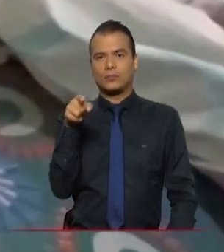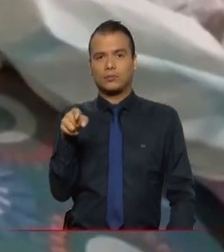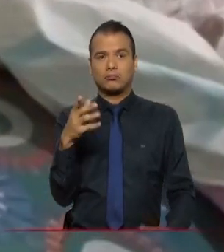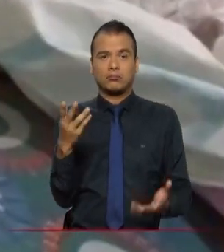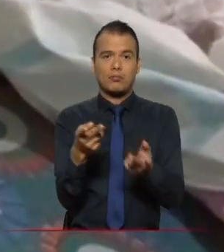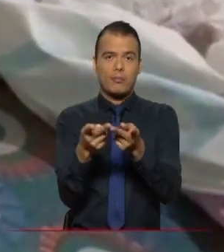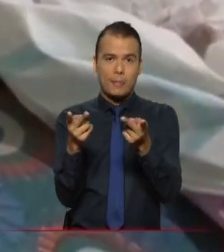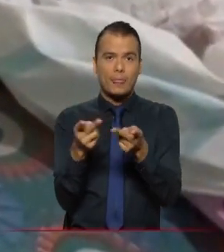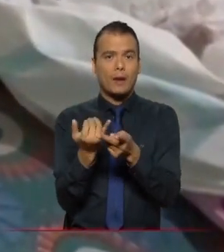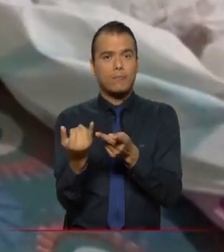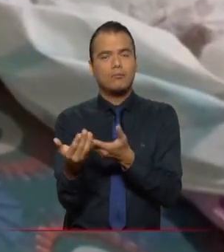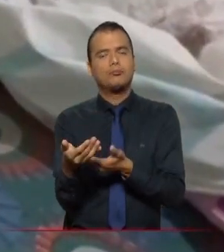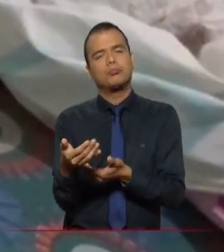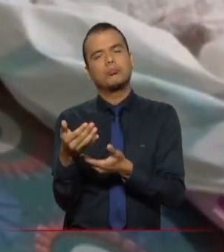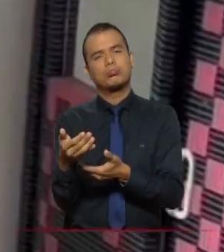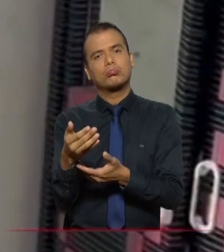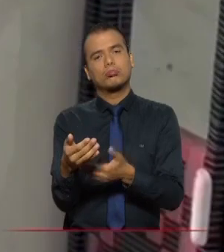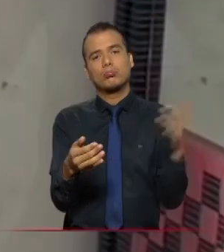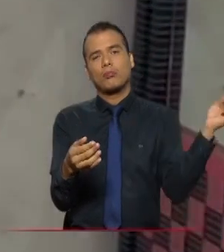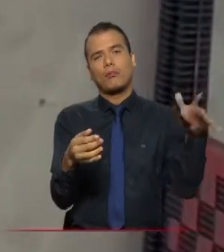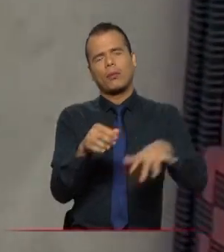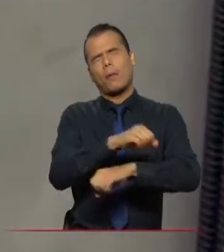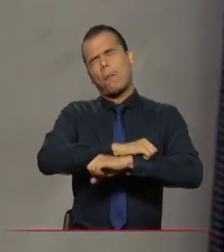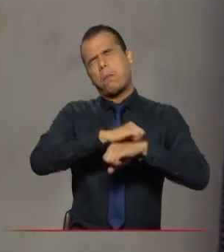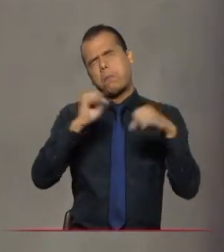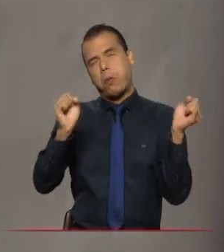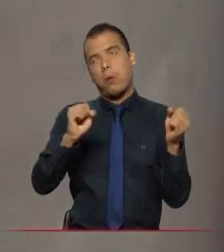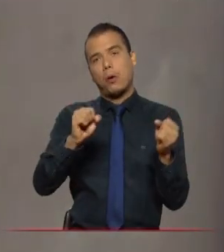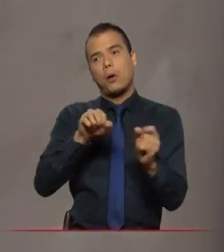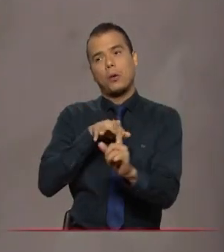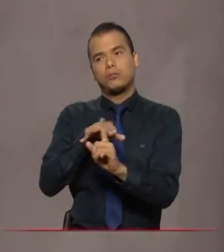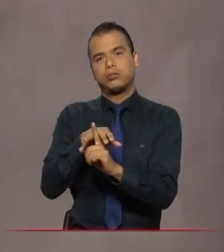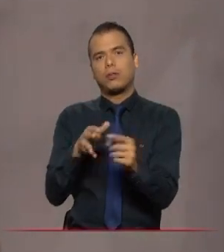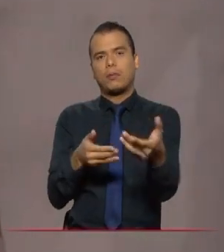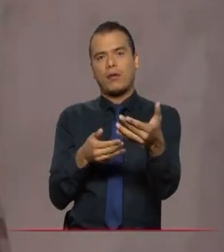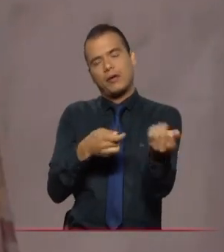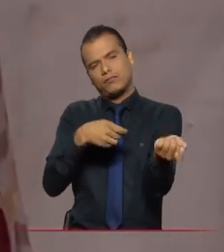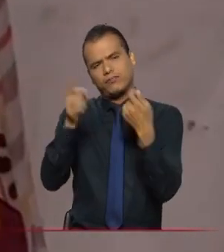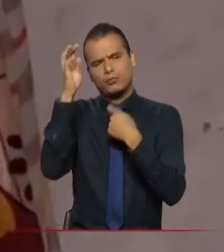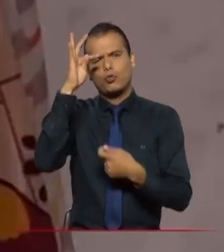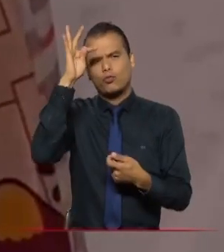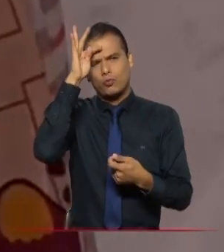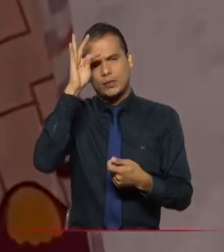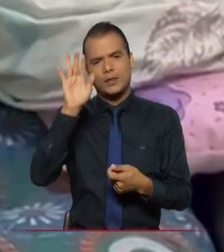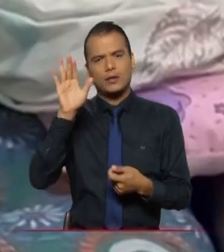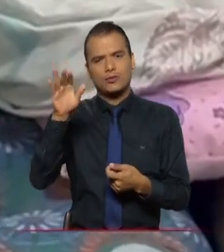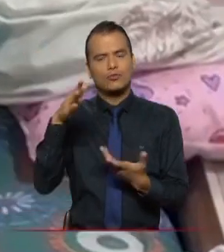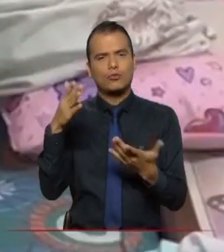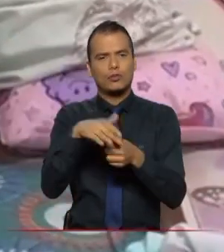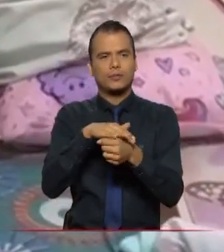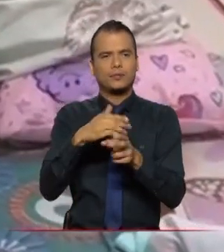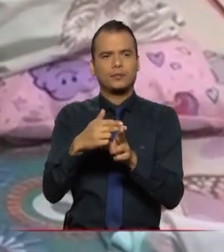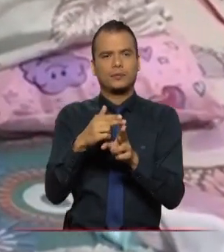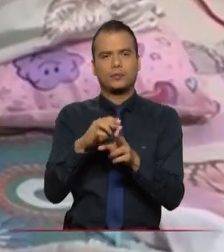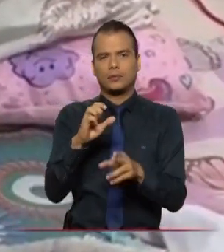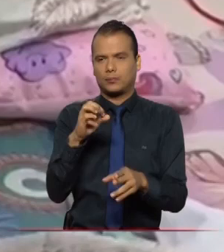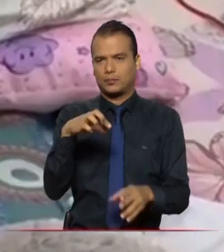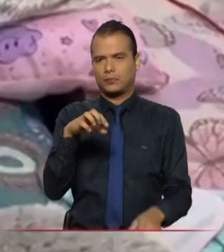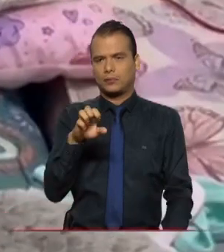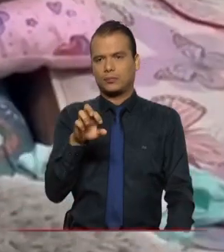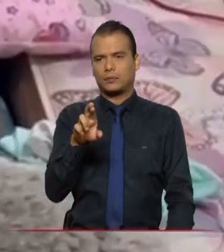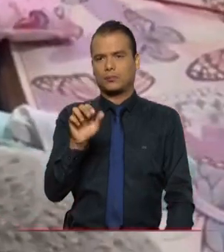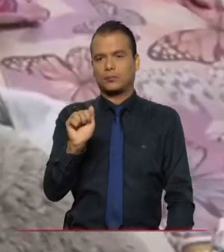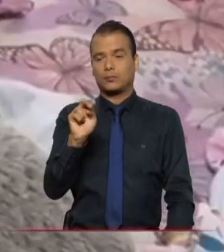centro asistencial donde recibe atención médica. El hecho se presentó en el barrio Esperanza Alta, donde otras dos viviendas